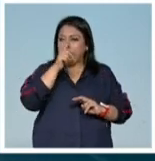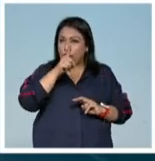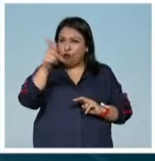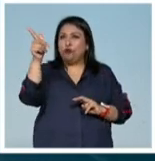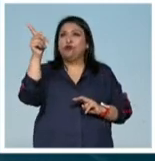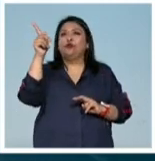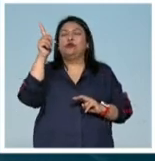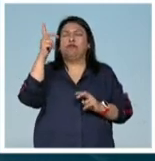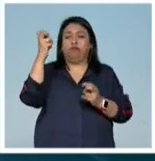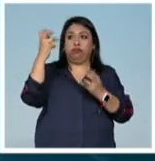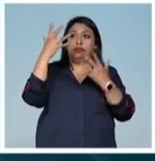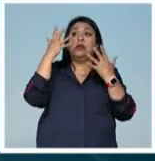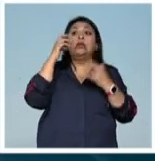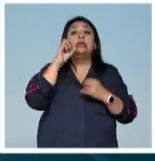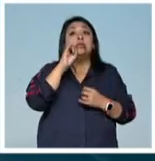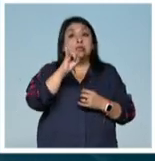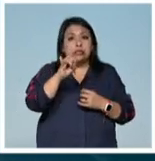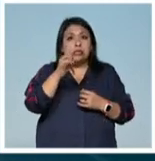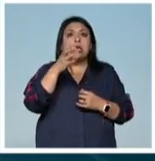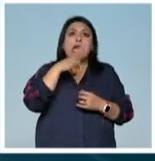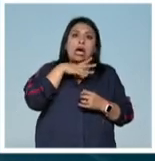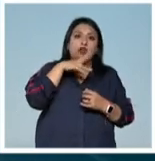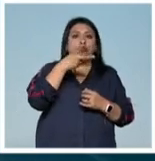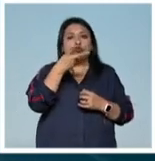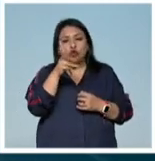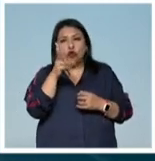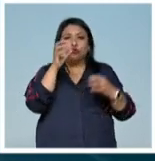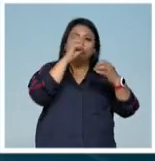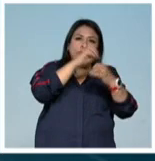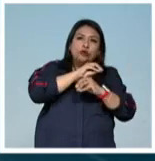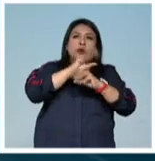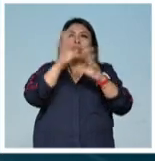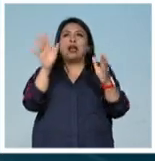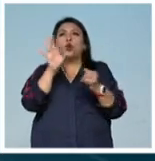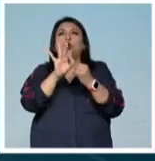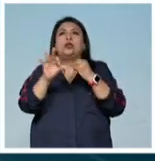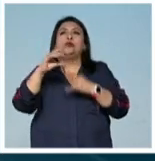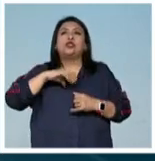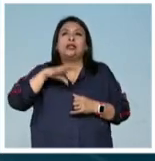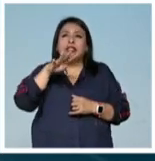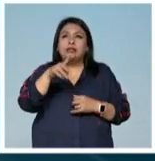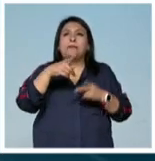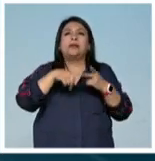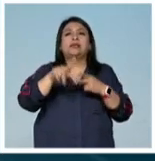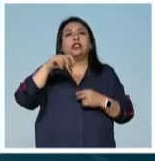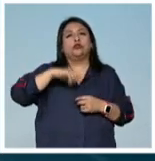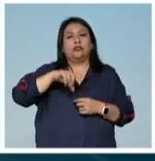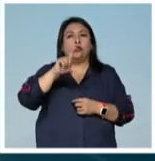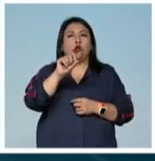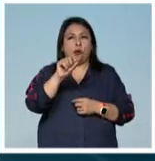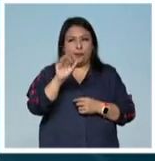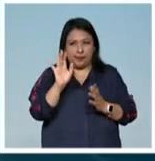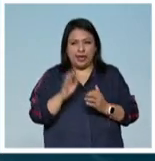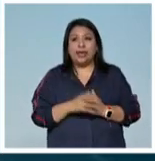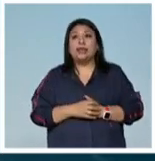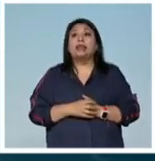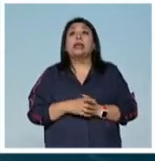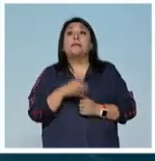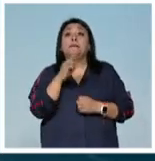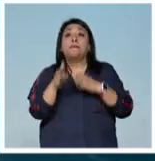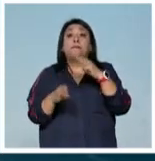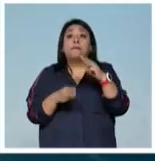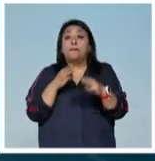En efecto, él vive en ese claroscuro del finales del siglo XIX, principios del XX, donde este